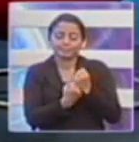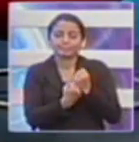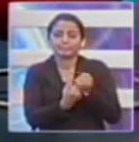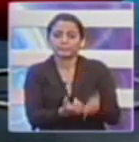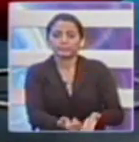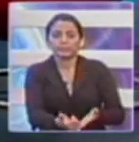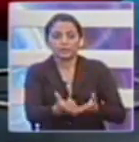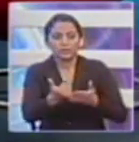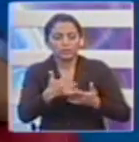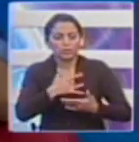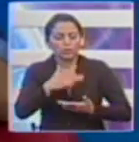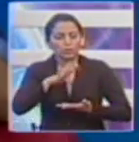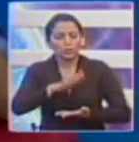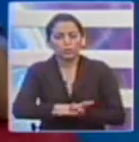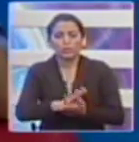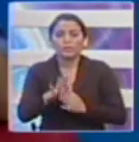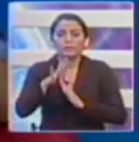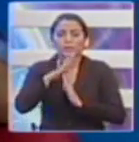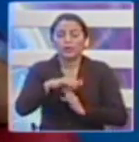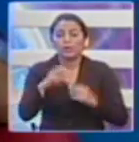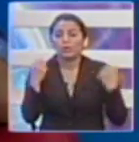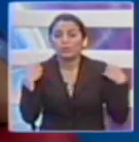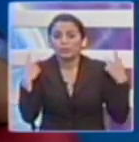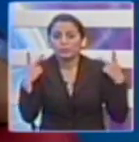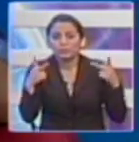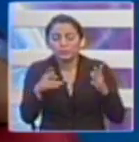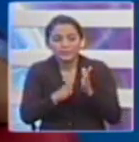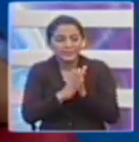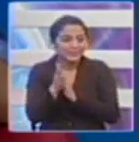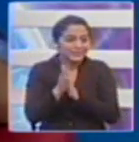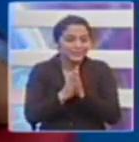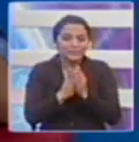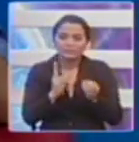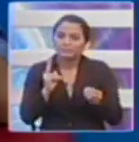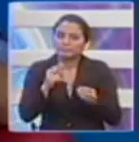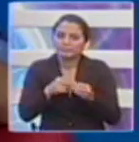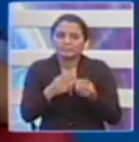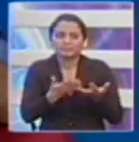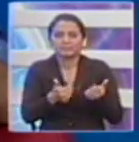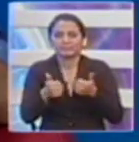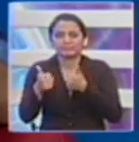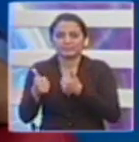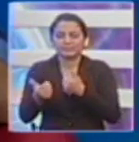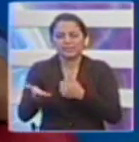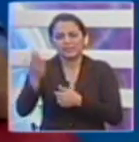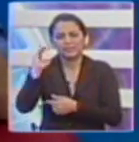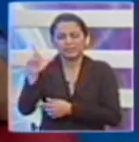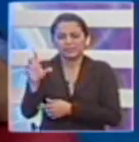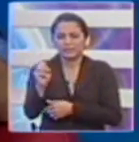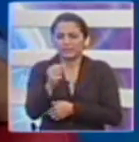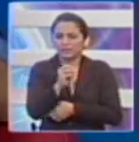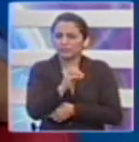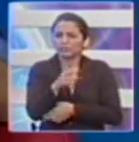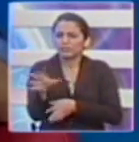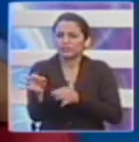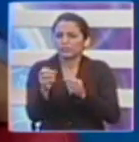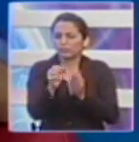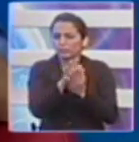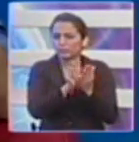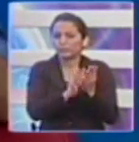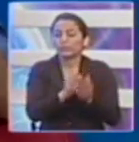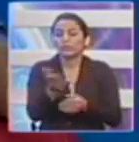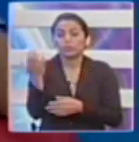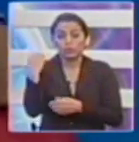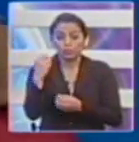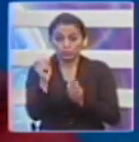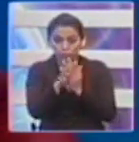paz, que nos dé una tranquilidad, que nos dé oportunidad, como ya lo dijo Guillermo Lasso en una de sus intervenciones, y un proyecto que le presentamos.